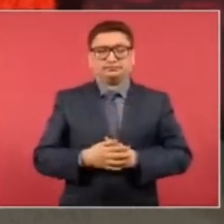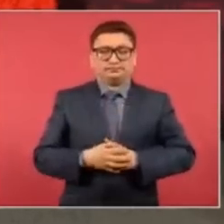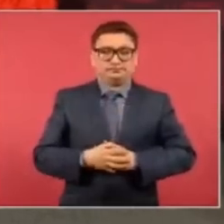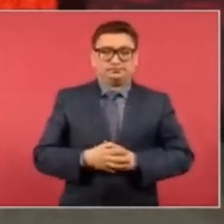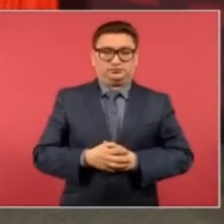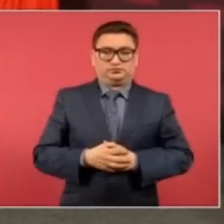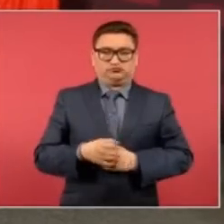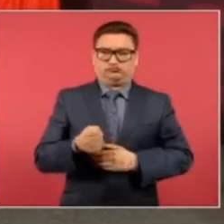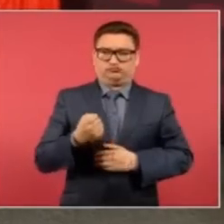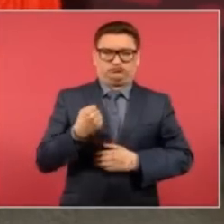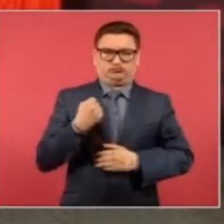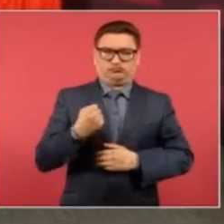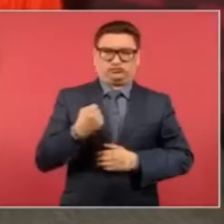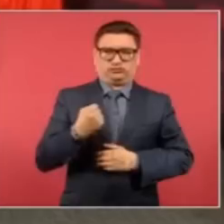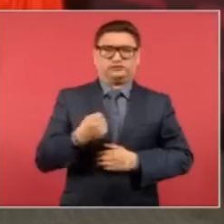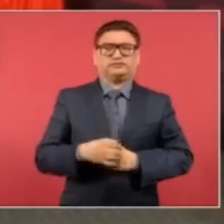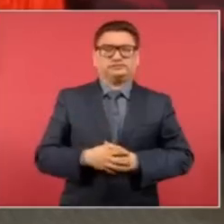fue muy fuerte,